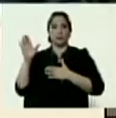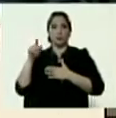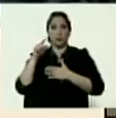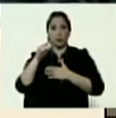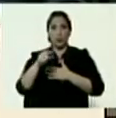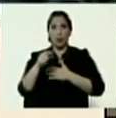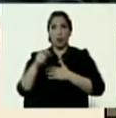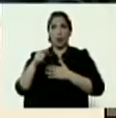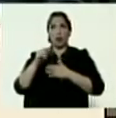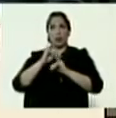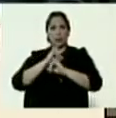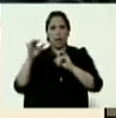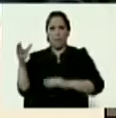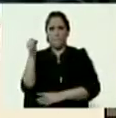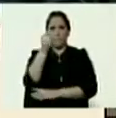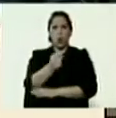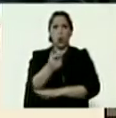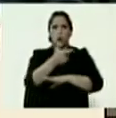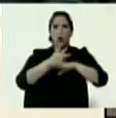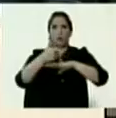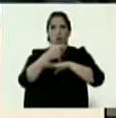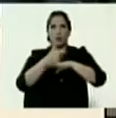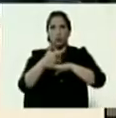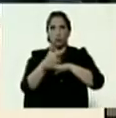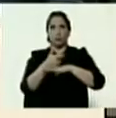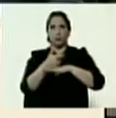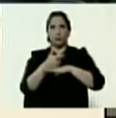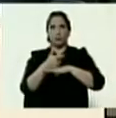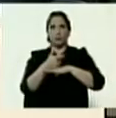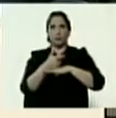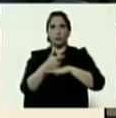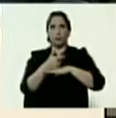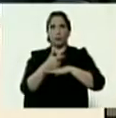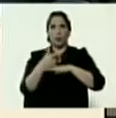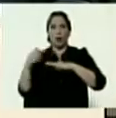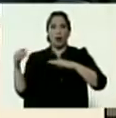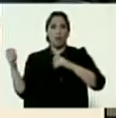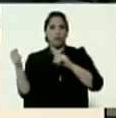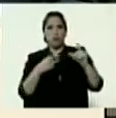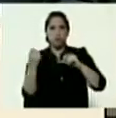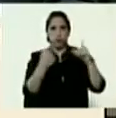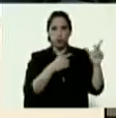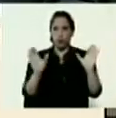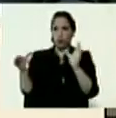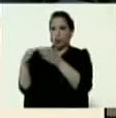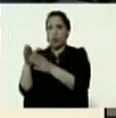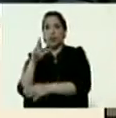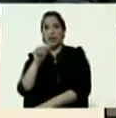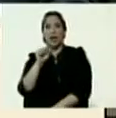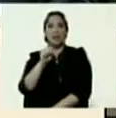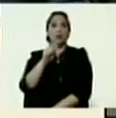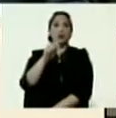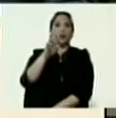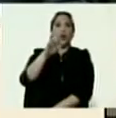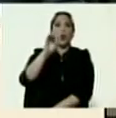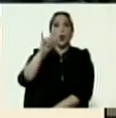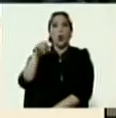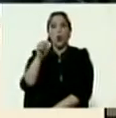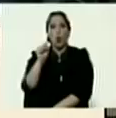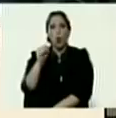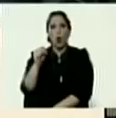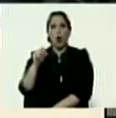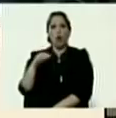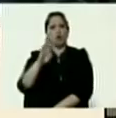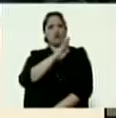puestos en el poder, puestos en el gobierno, pasan los Rastrojos a convertirse en dueños del estado Táchira y del sur del